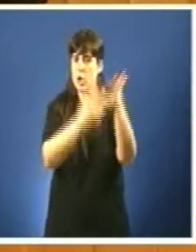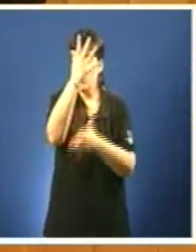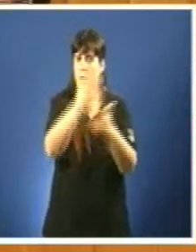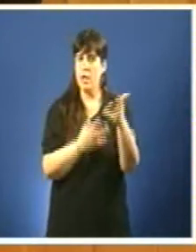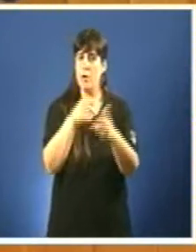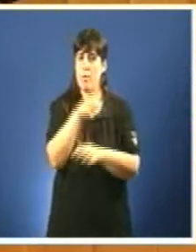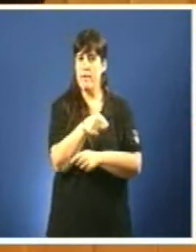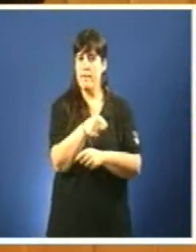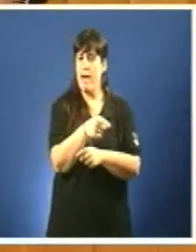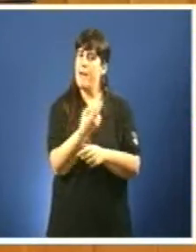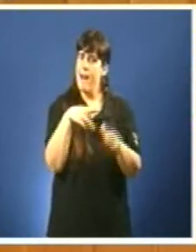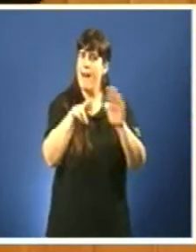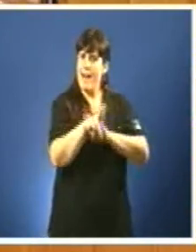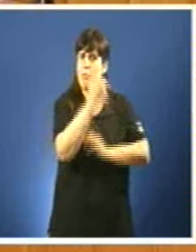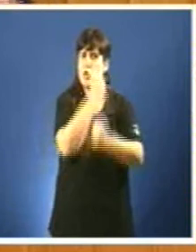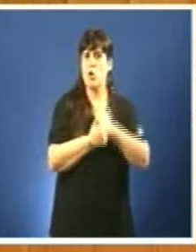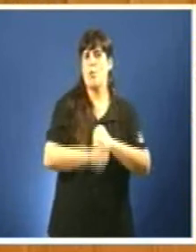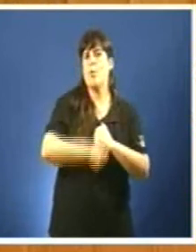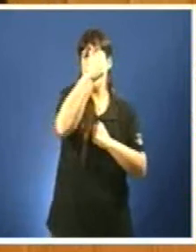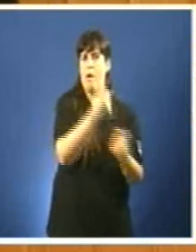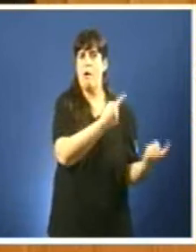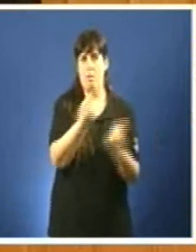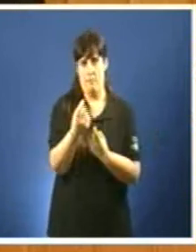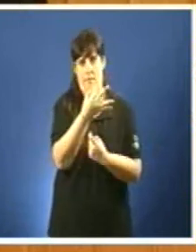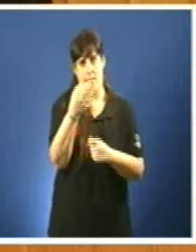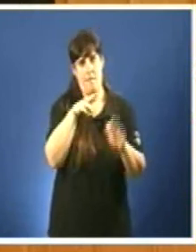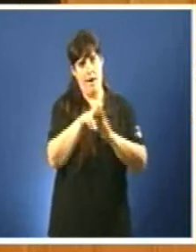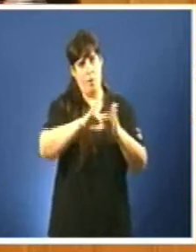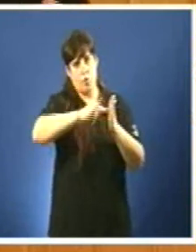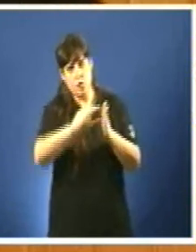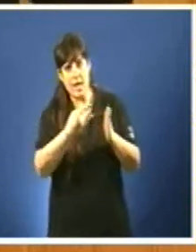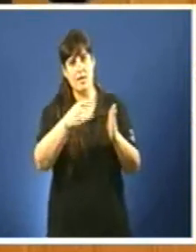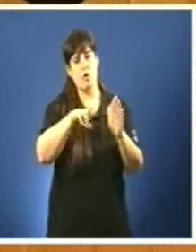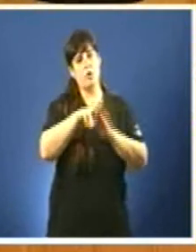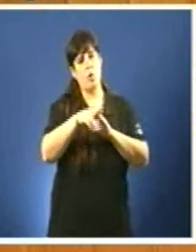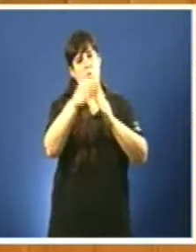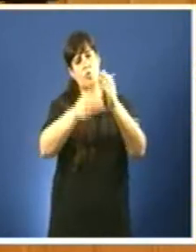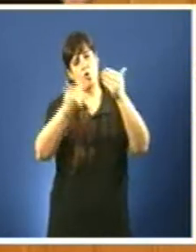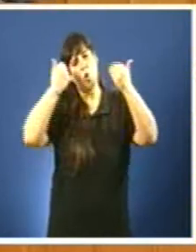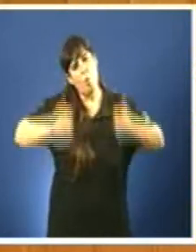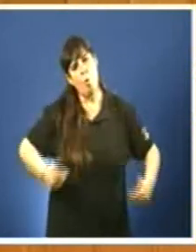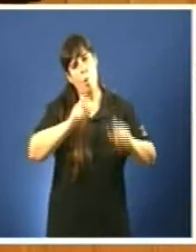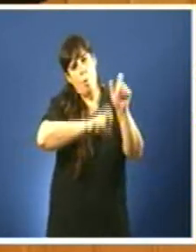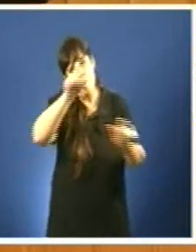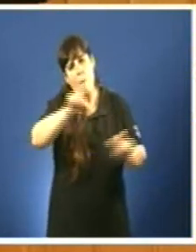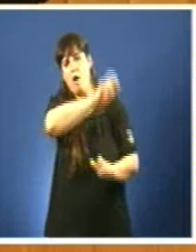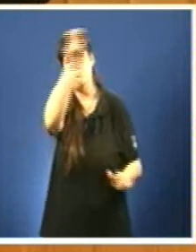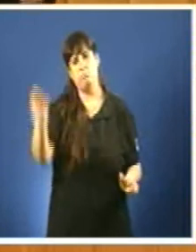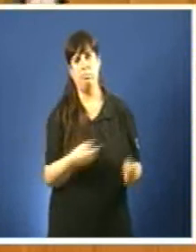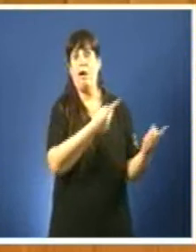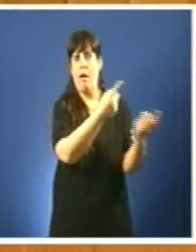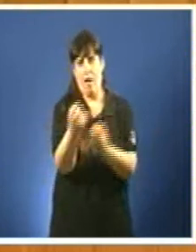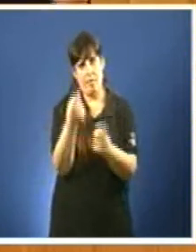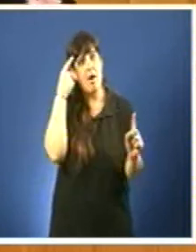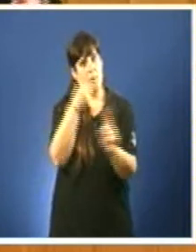moitos máis medios económicos, humanos e recursos técnicos. O BNG e outros grupos de oposición, no trámite dos